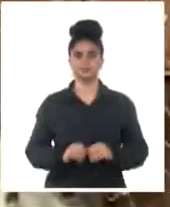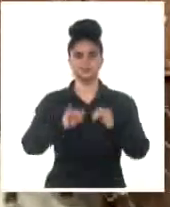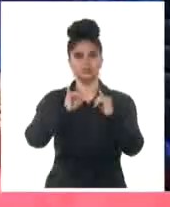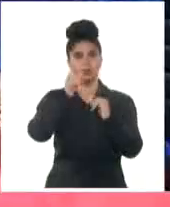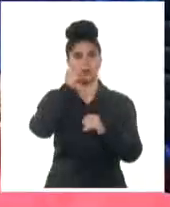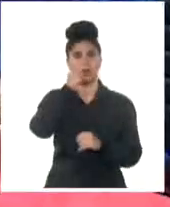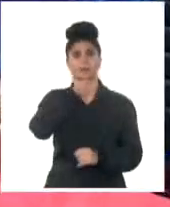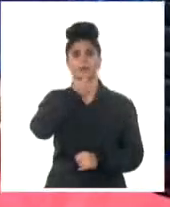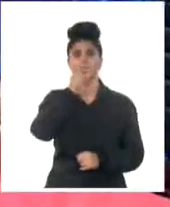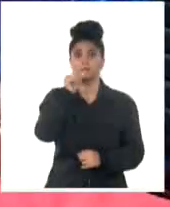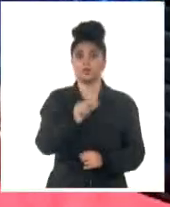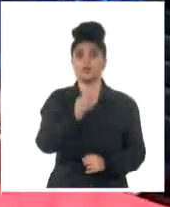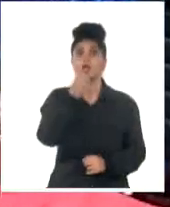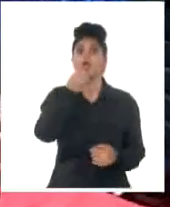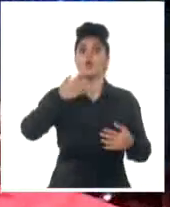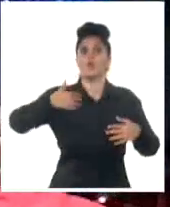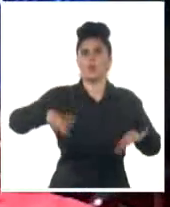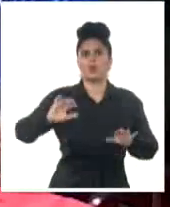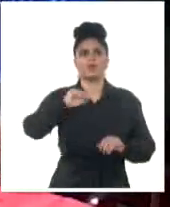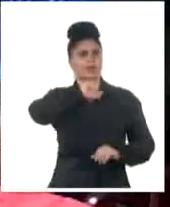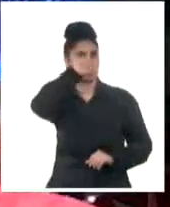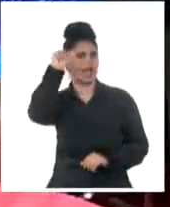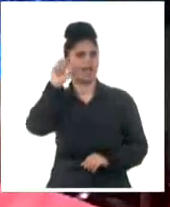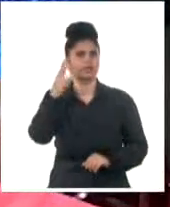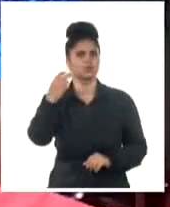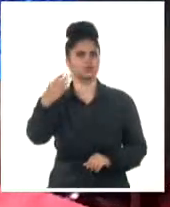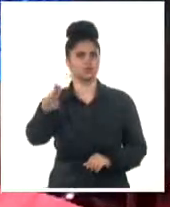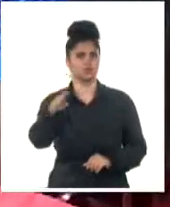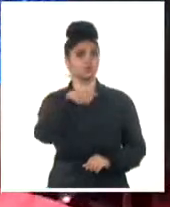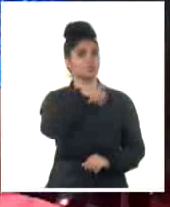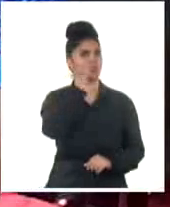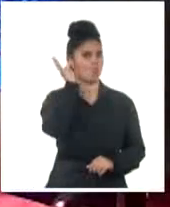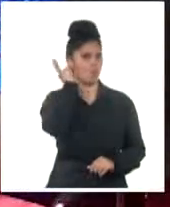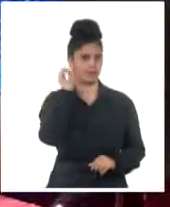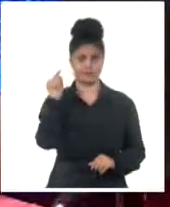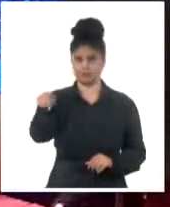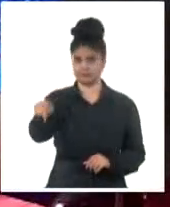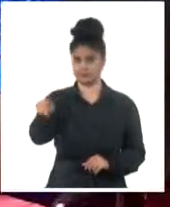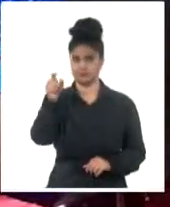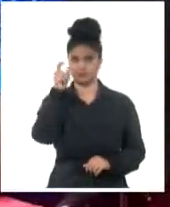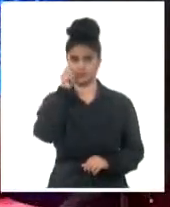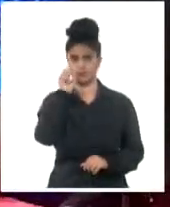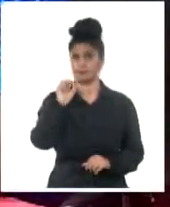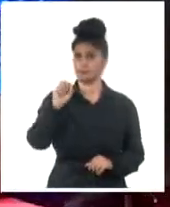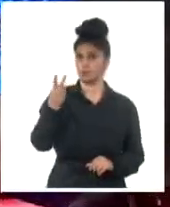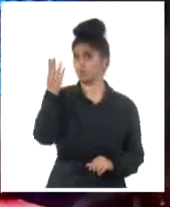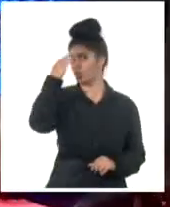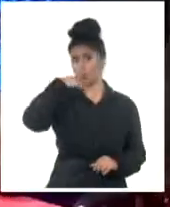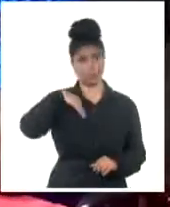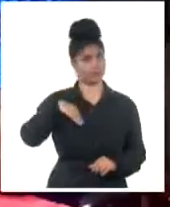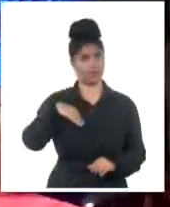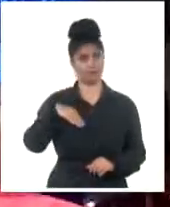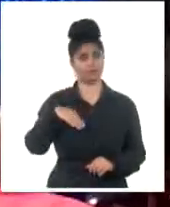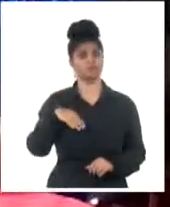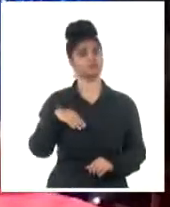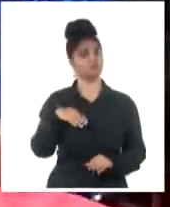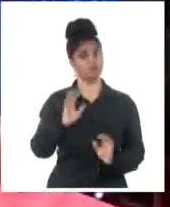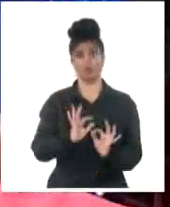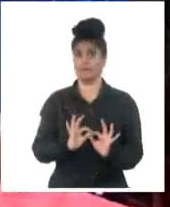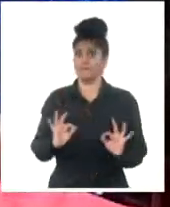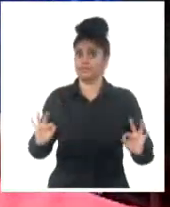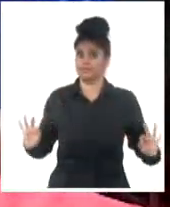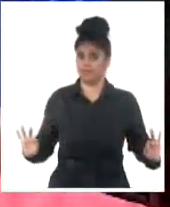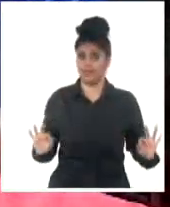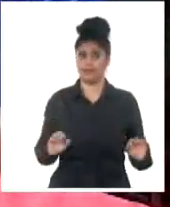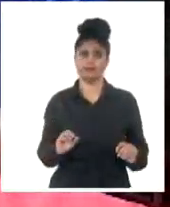es alcanzar dos medallas de bronce. Entre tanto, en el masculino hay novedades. Los dos grandes ausentes son, en este caso, el tres